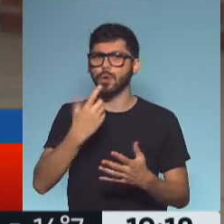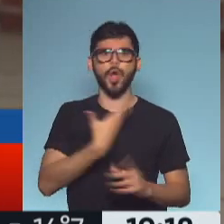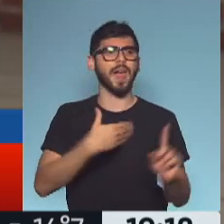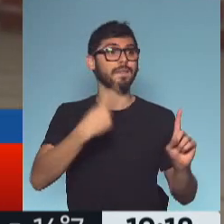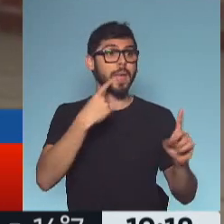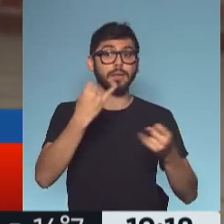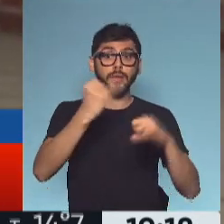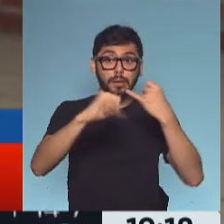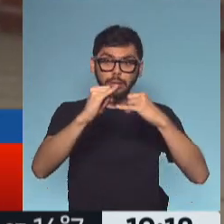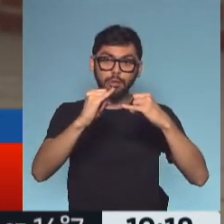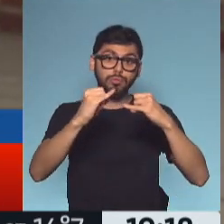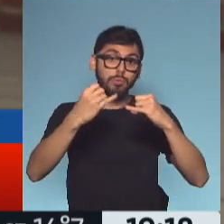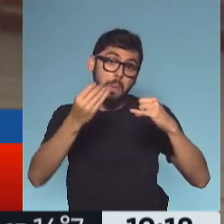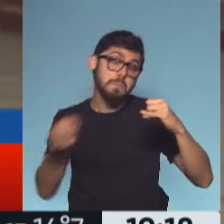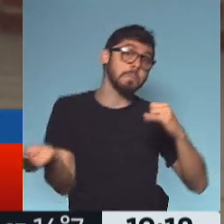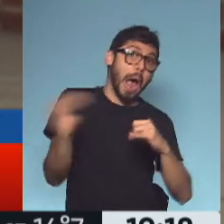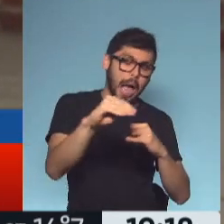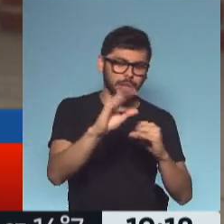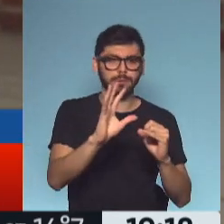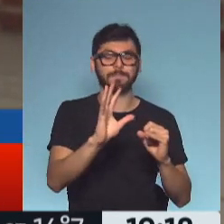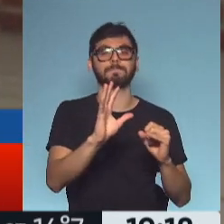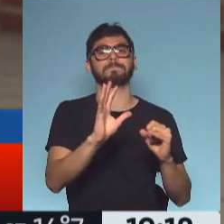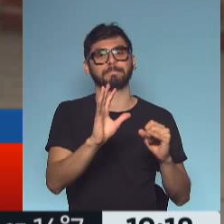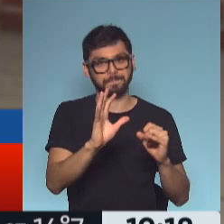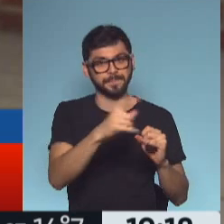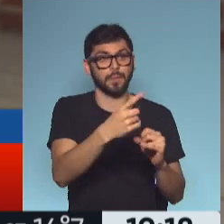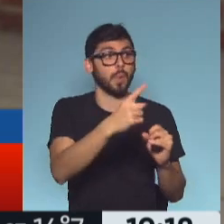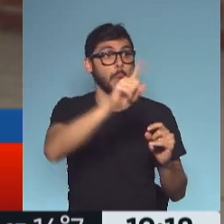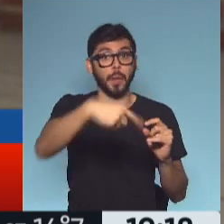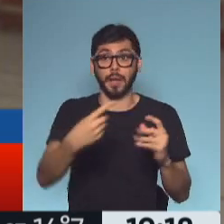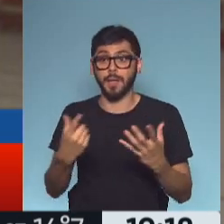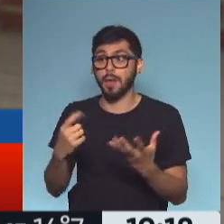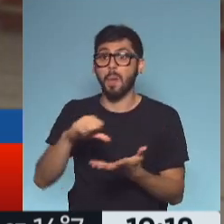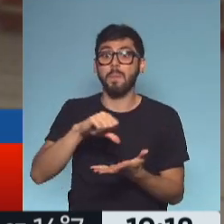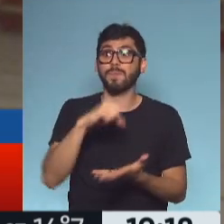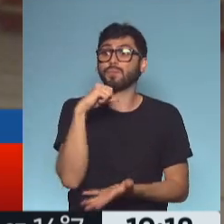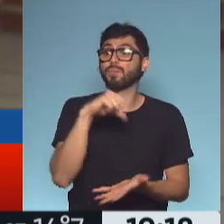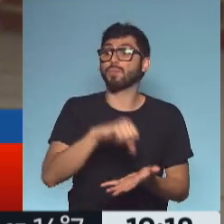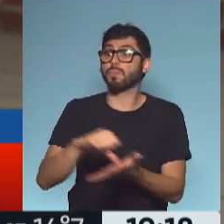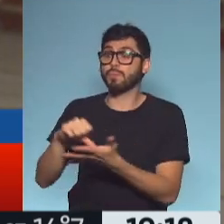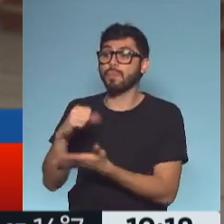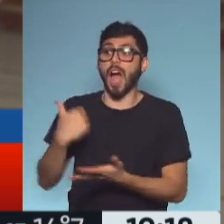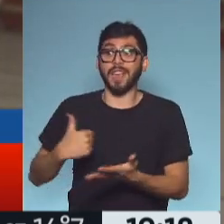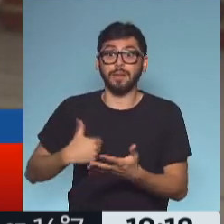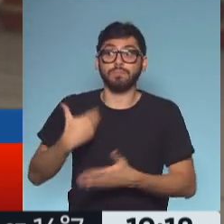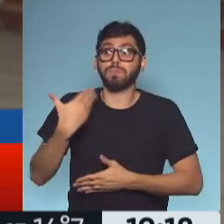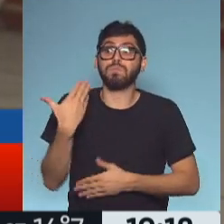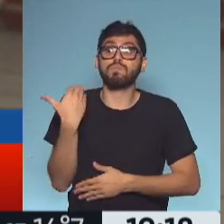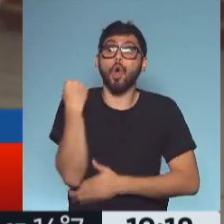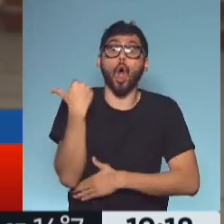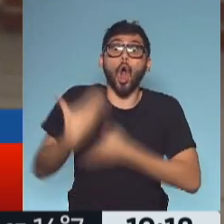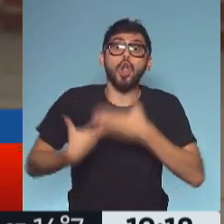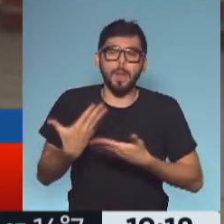Monetario Internacional y que está evidentemente dañando y mucho las posibilidades económicas y financieras de Argentina. Nosotros esto lo